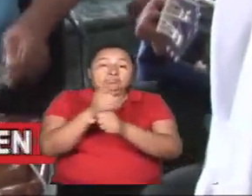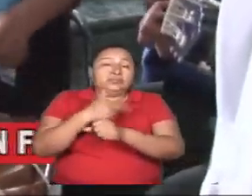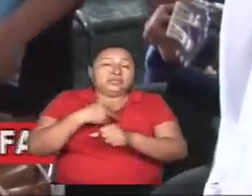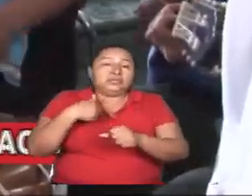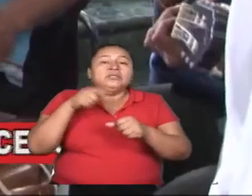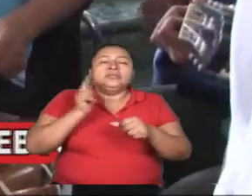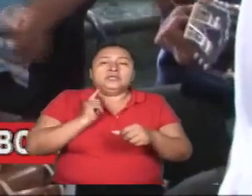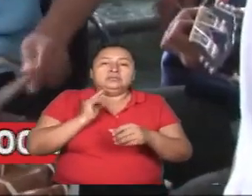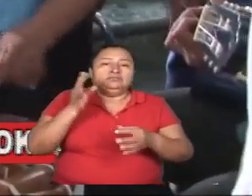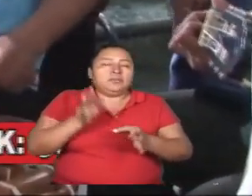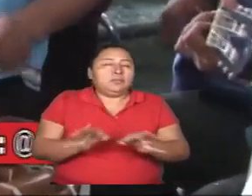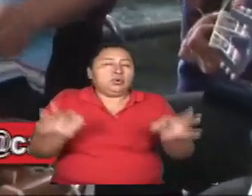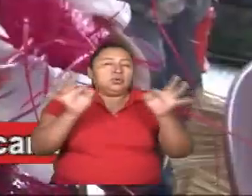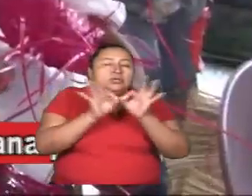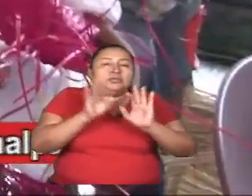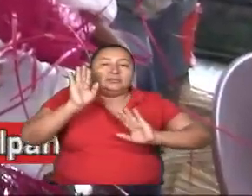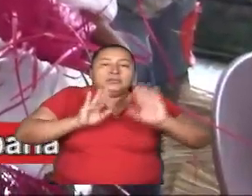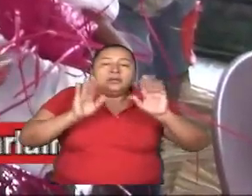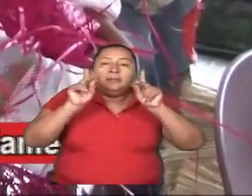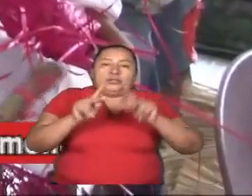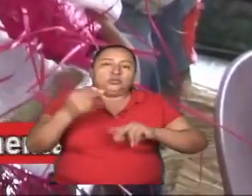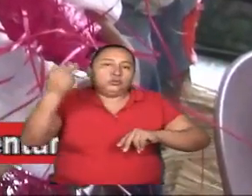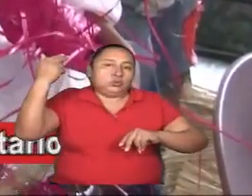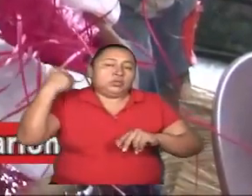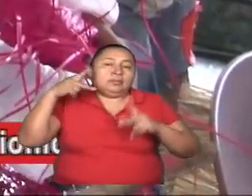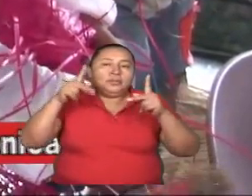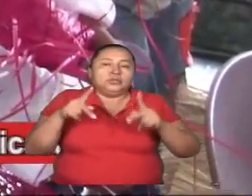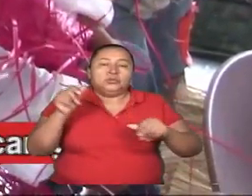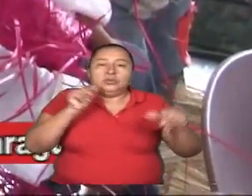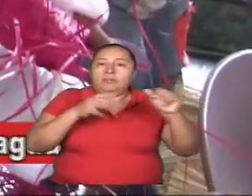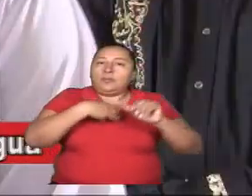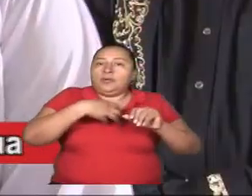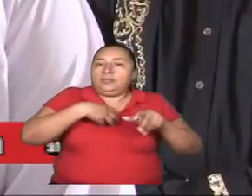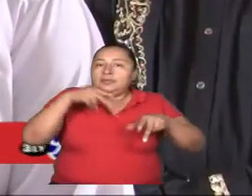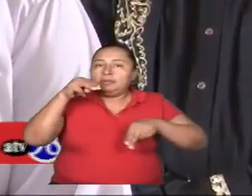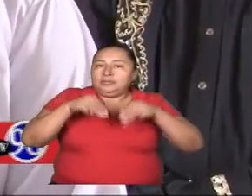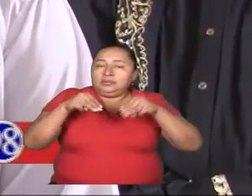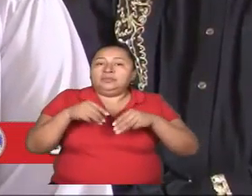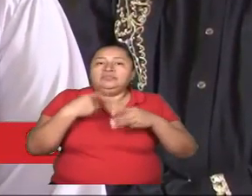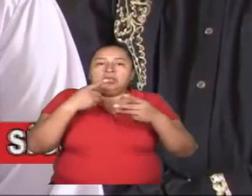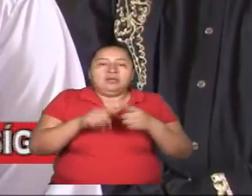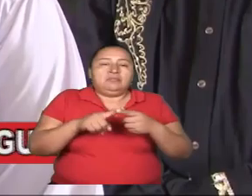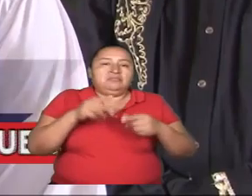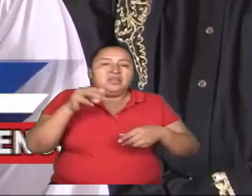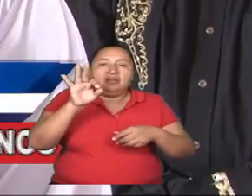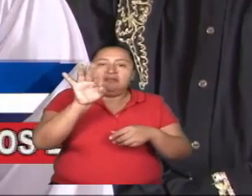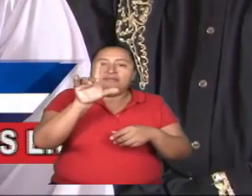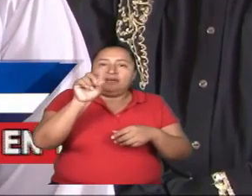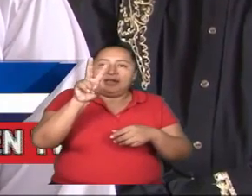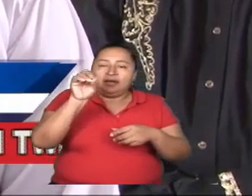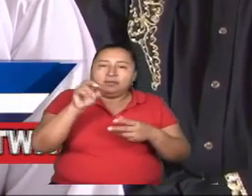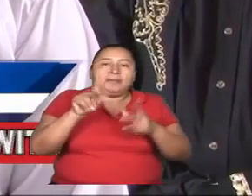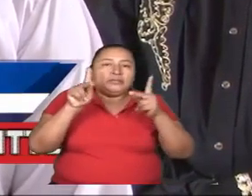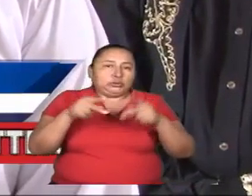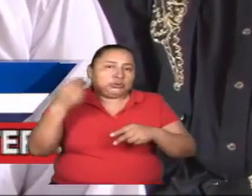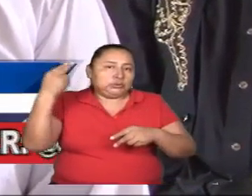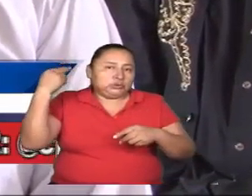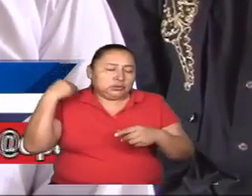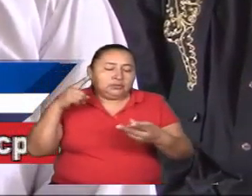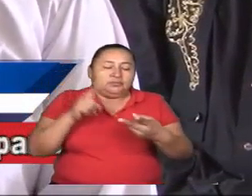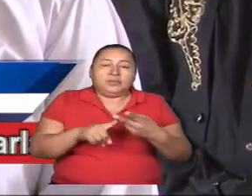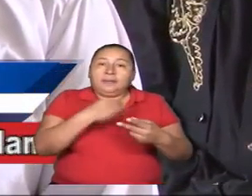contó con la valiosa participación de historiadores y personajes de Monimbó. Participó Flavio Estuardo Gamboa, historiador,